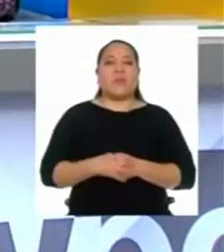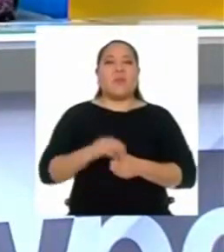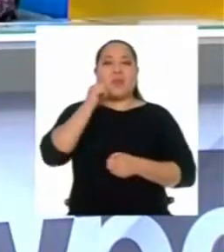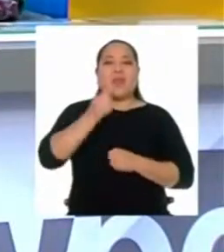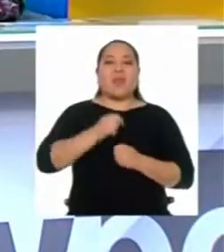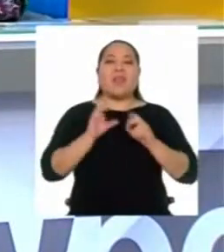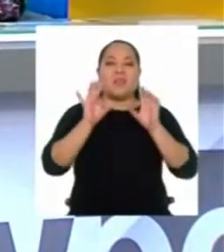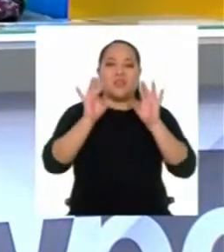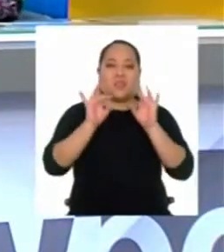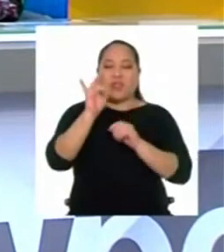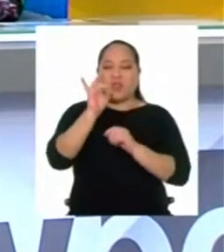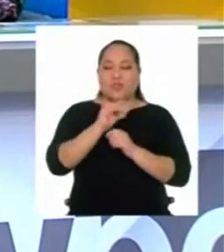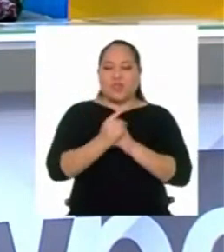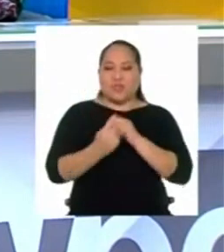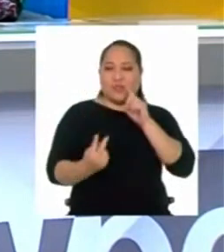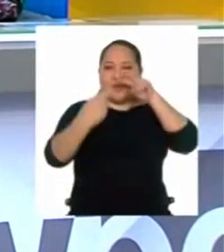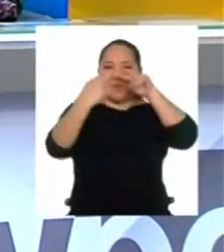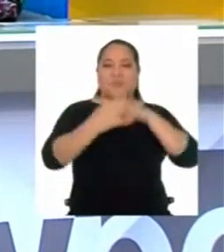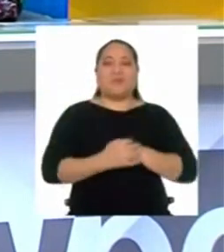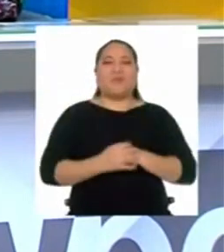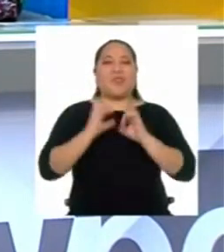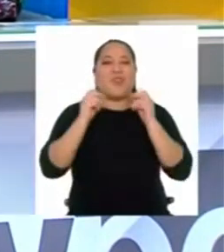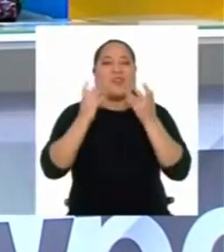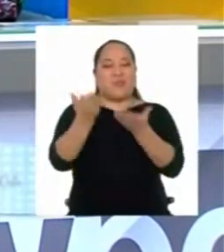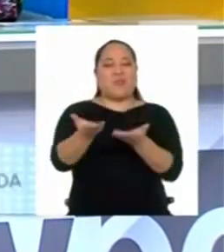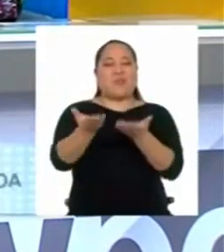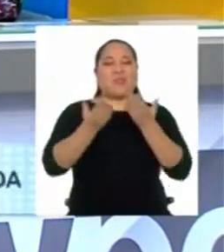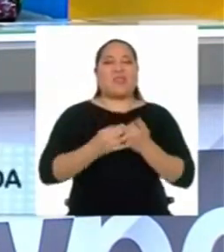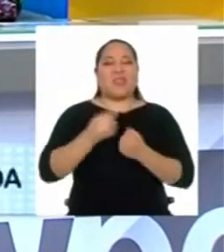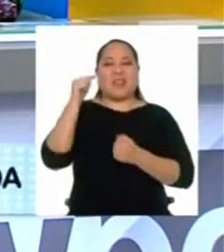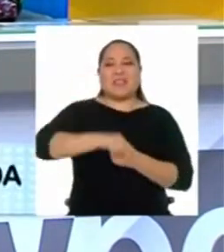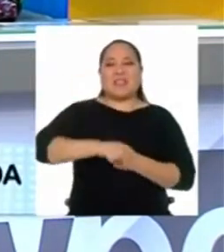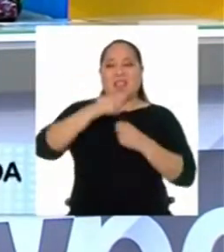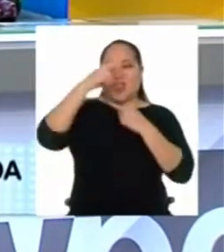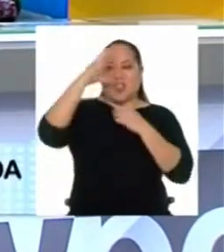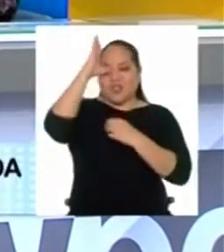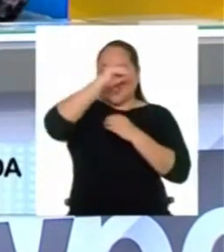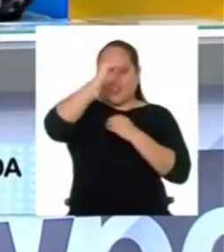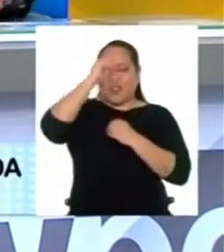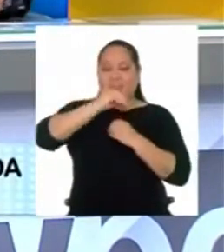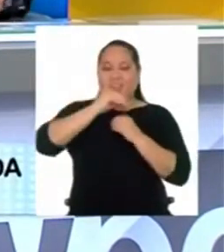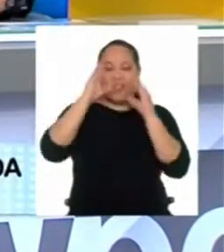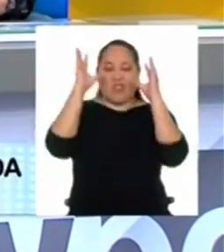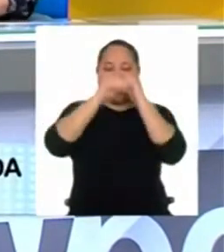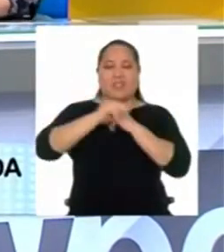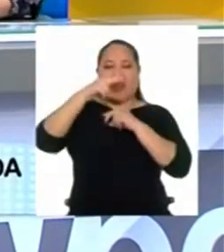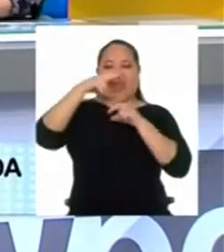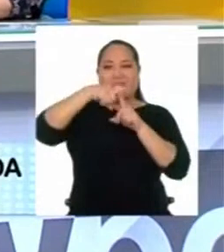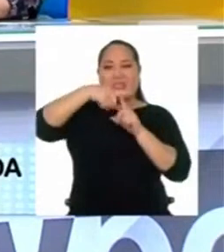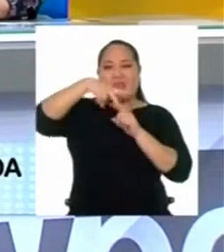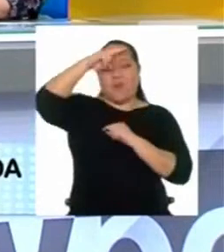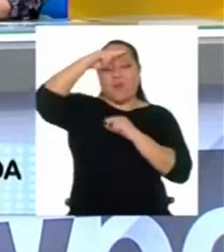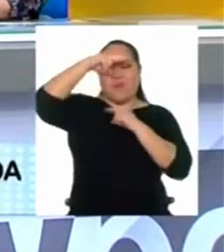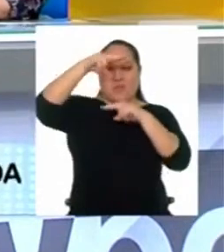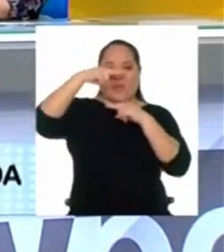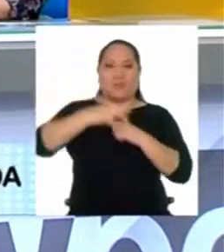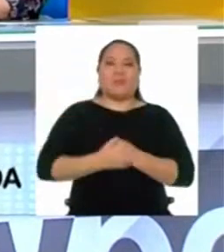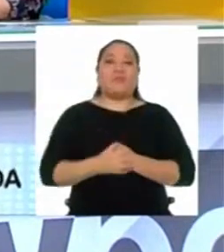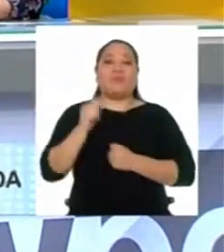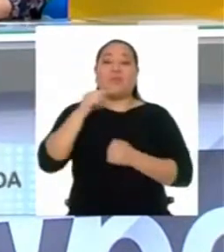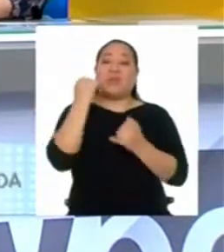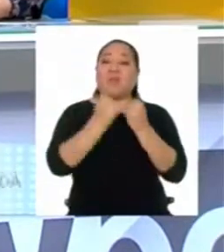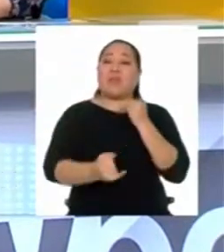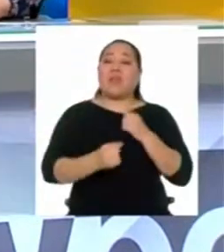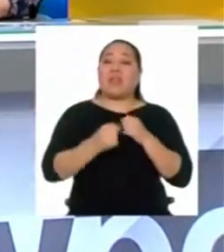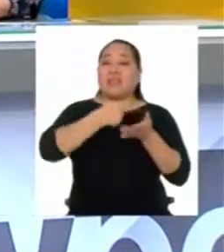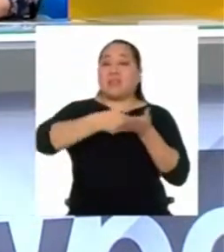8, diálogo abierto. Nos vemos. Muy bienvenidos a esta edición Noche de TV Perú Noticias, 5 de noviembre. Terminamos la semana noticiosa y